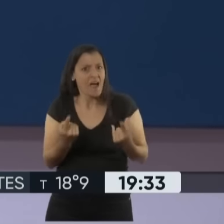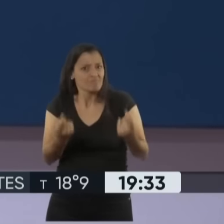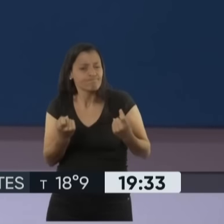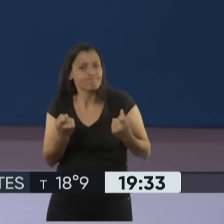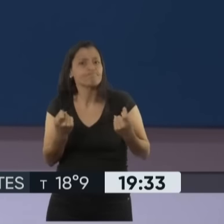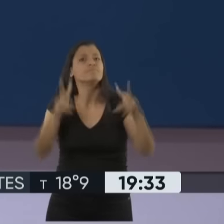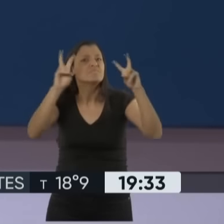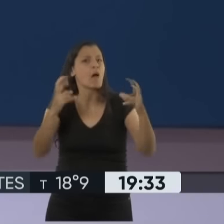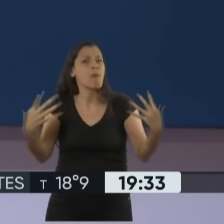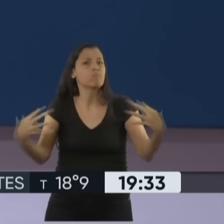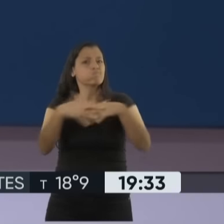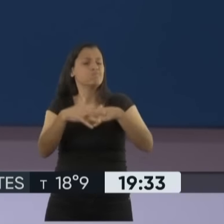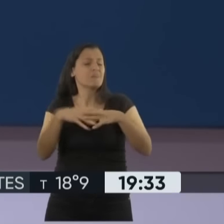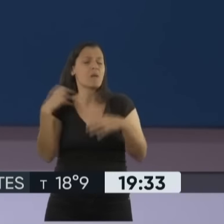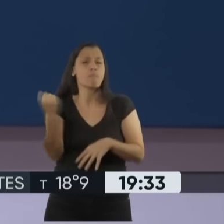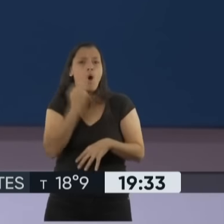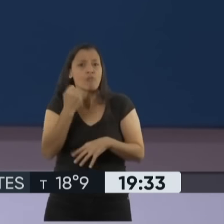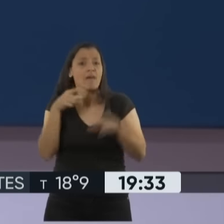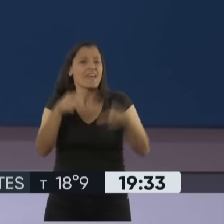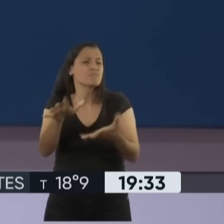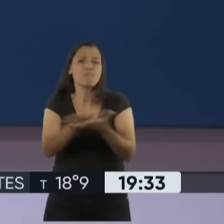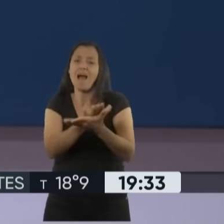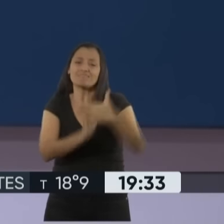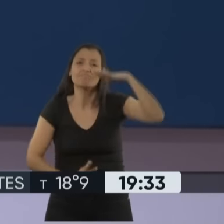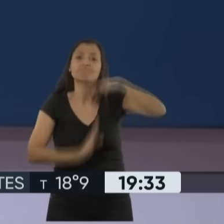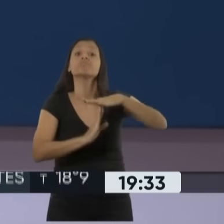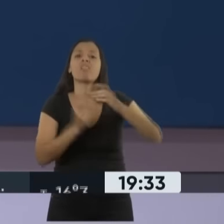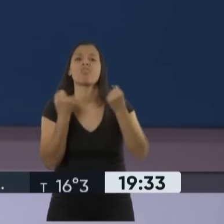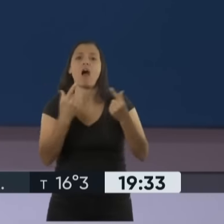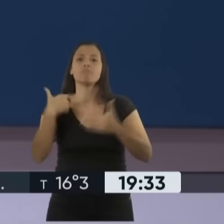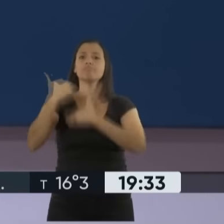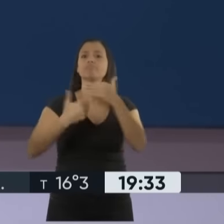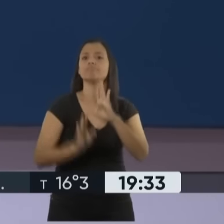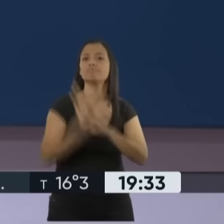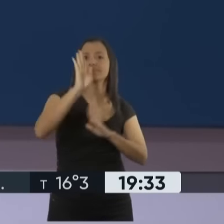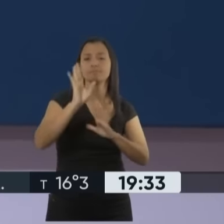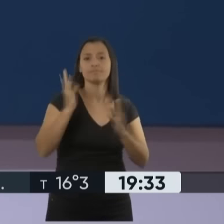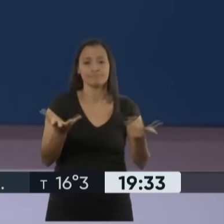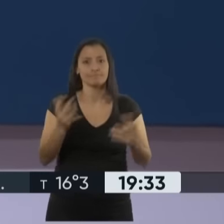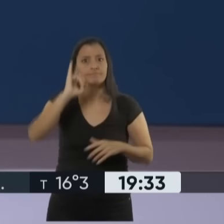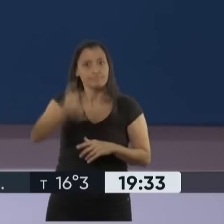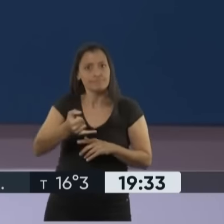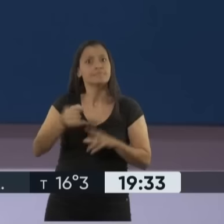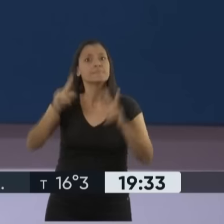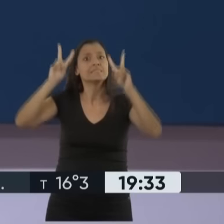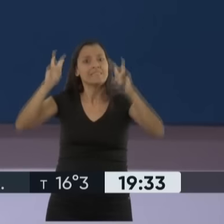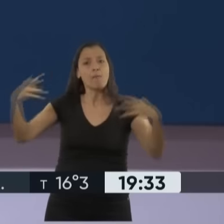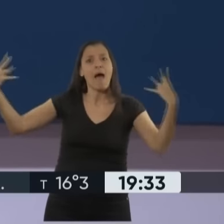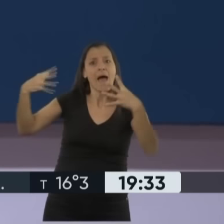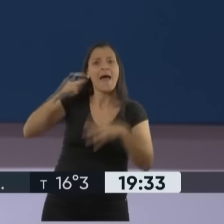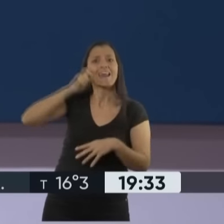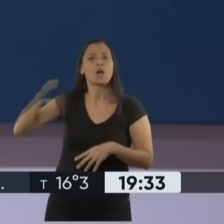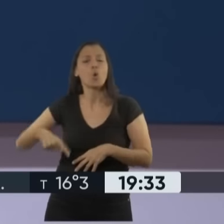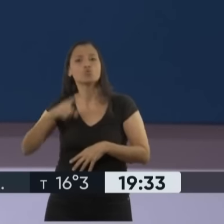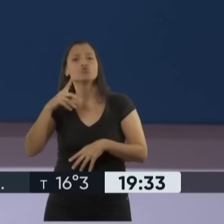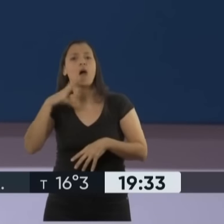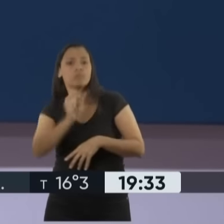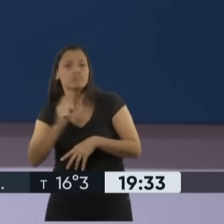integración como una condición básica para el desarrollo la invasión de rusia sobre ucrania